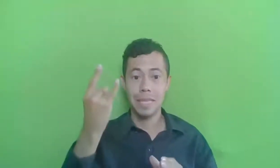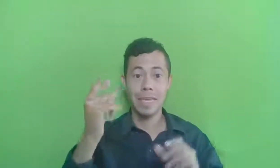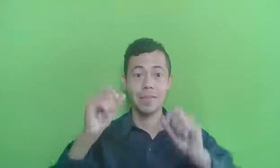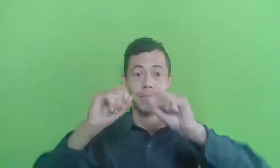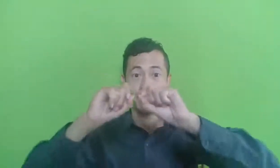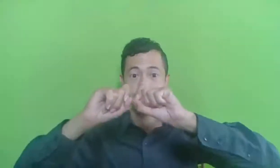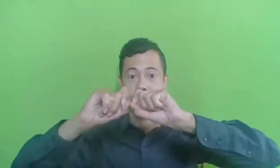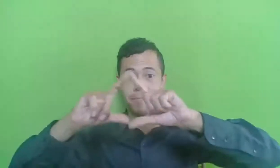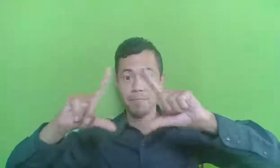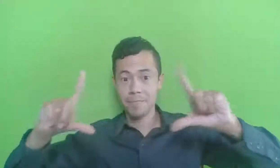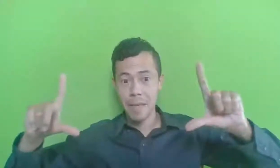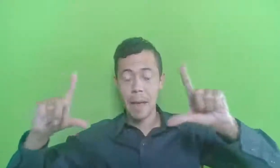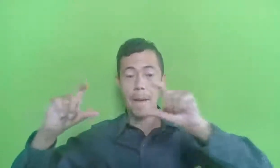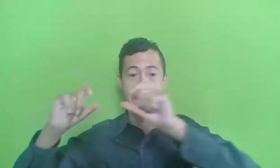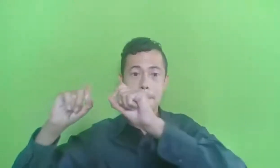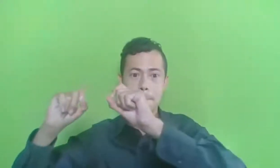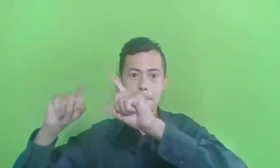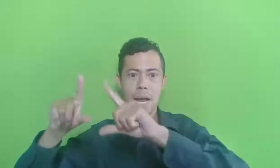active